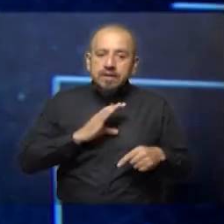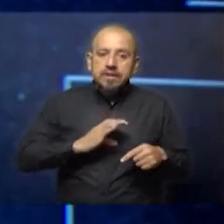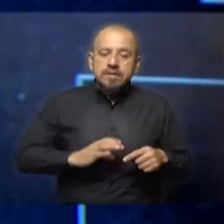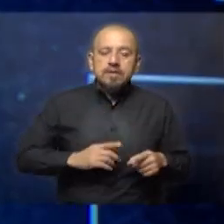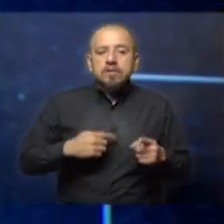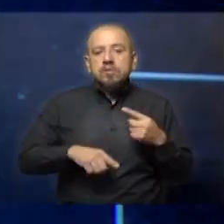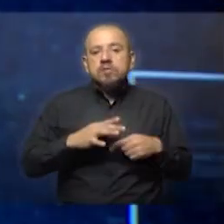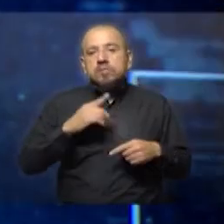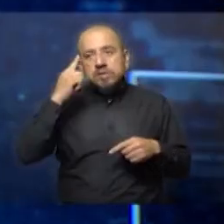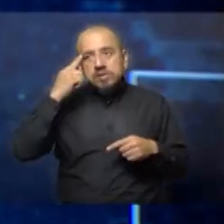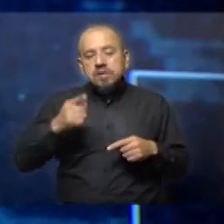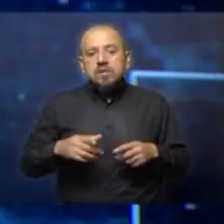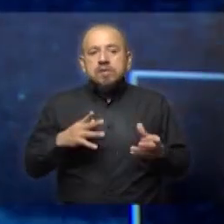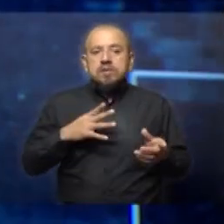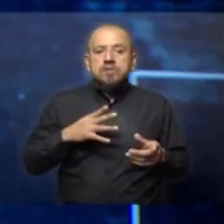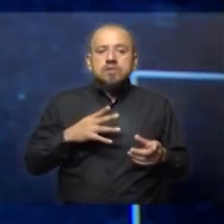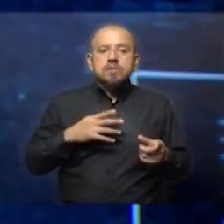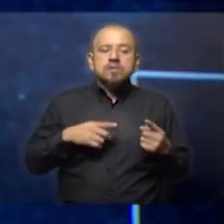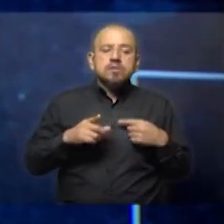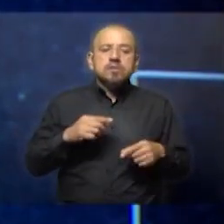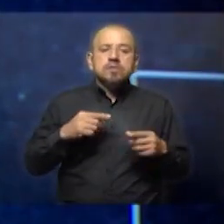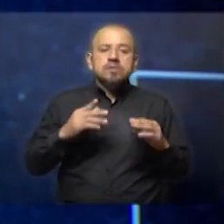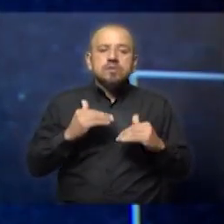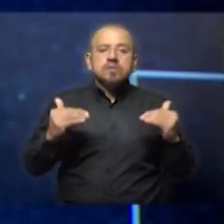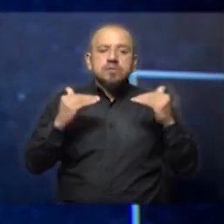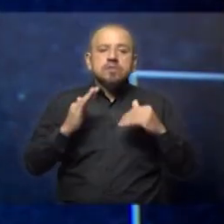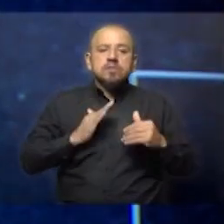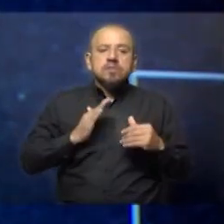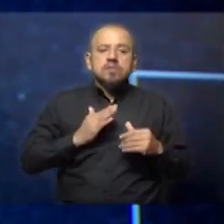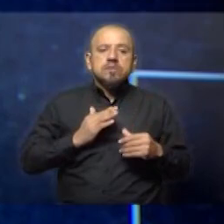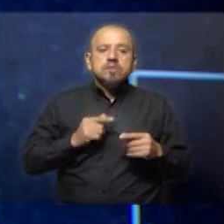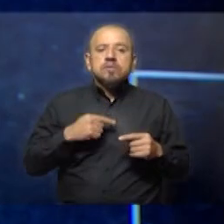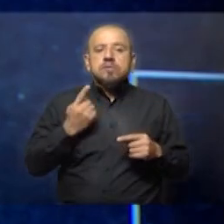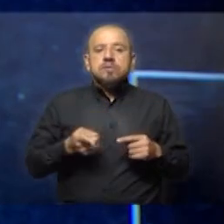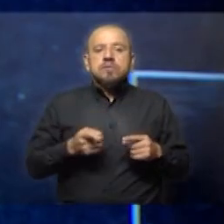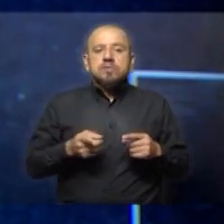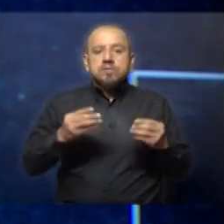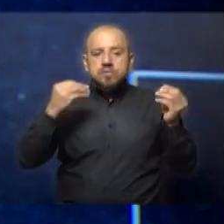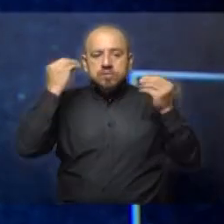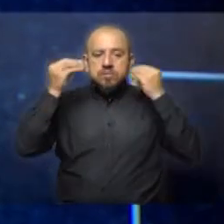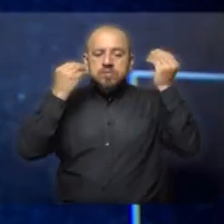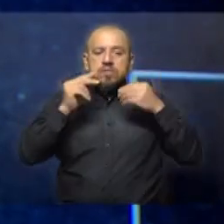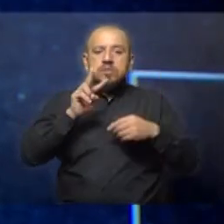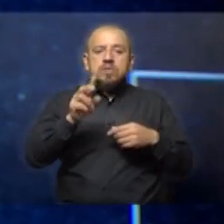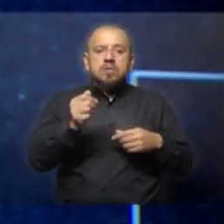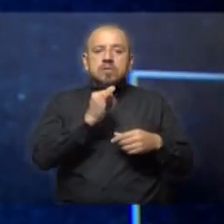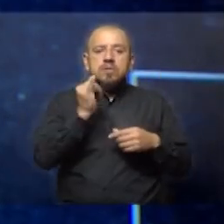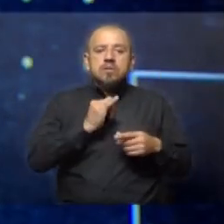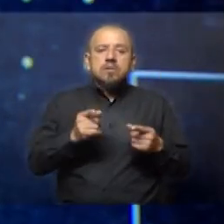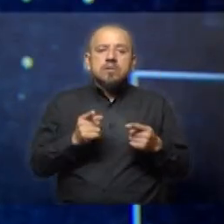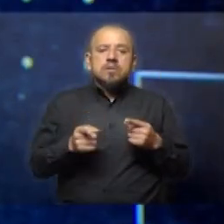este convincente de defender la igualdad de la mujer y por otro lado es esa preocupación que tiene vas sobre